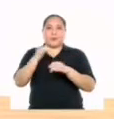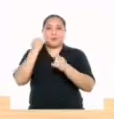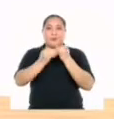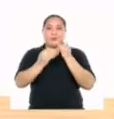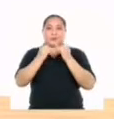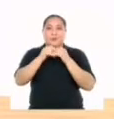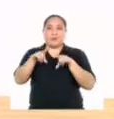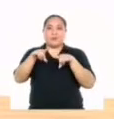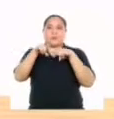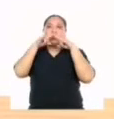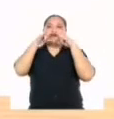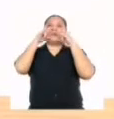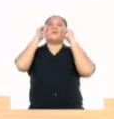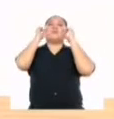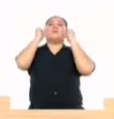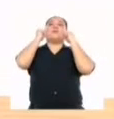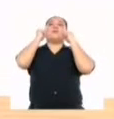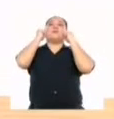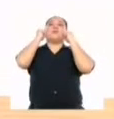Una última.